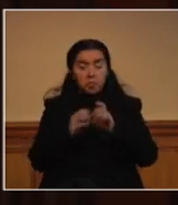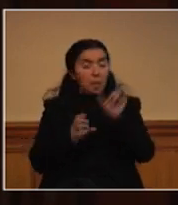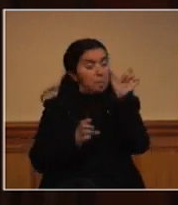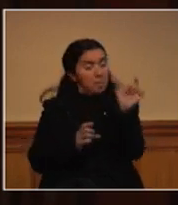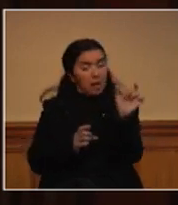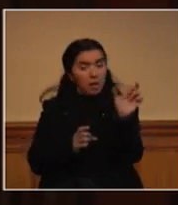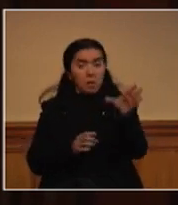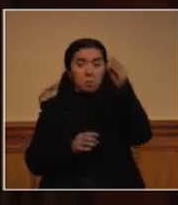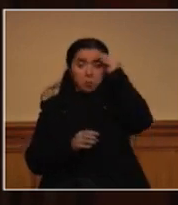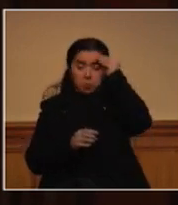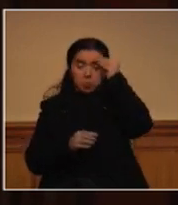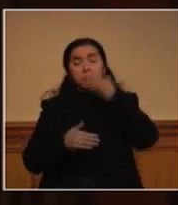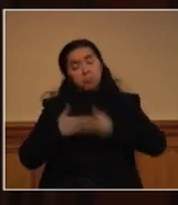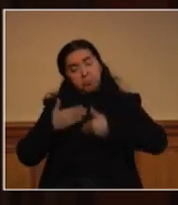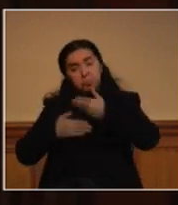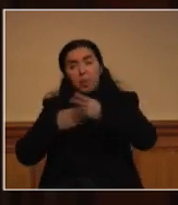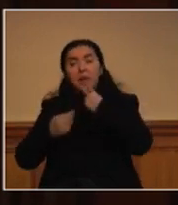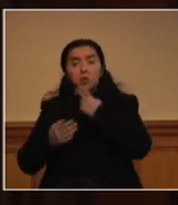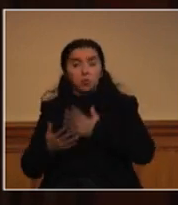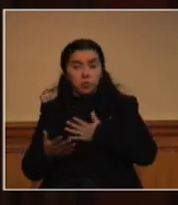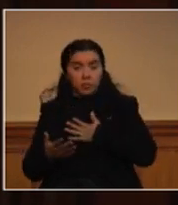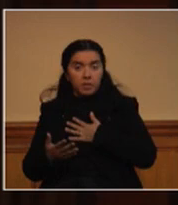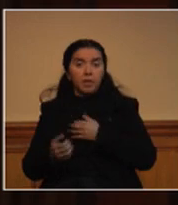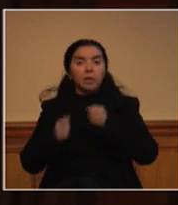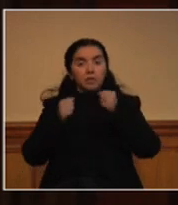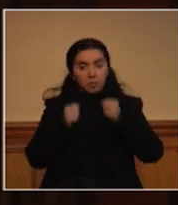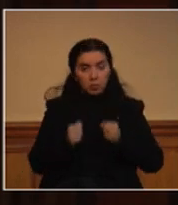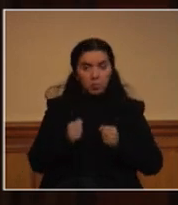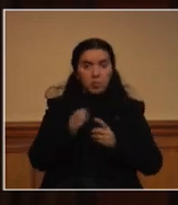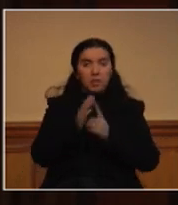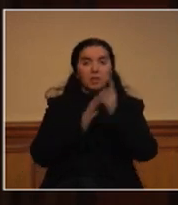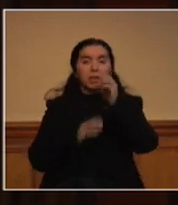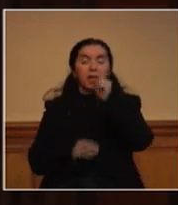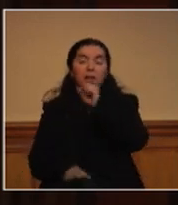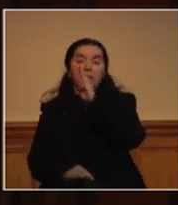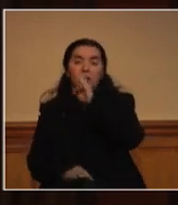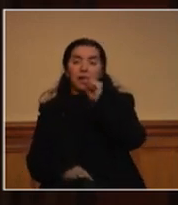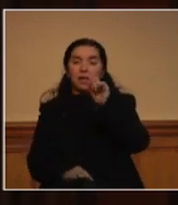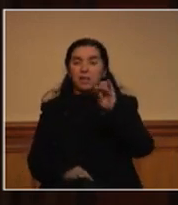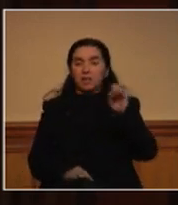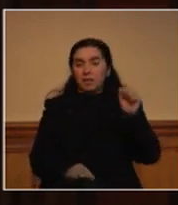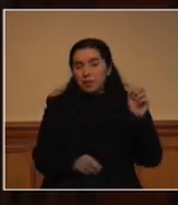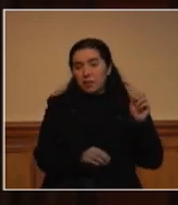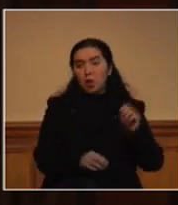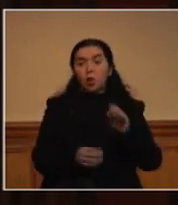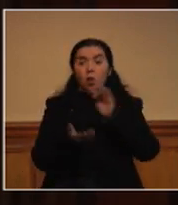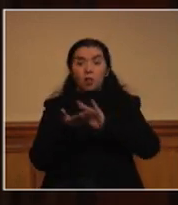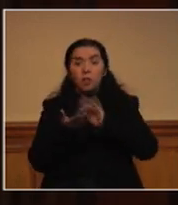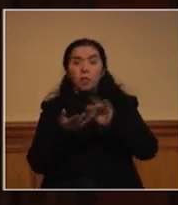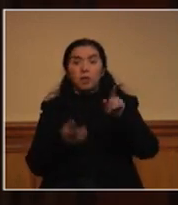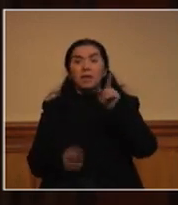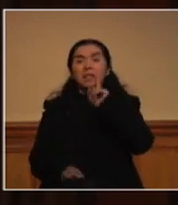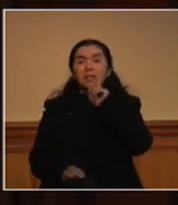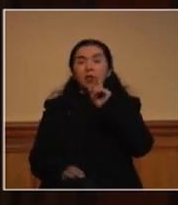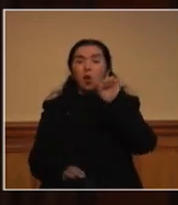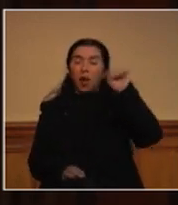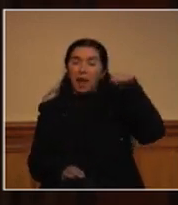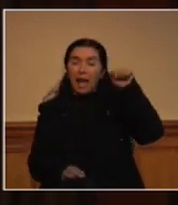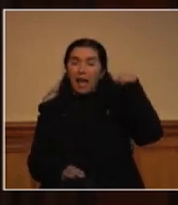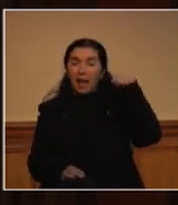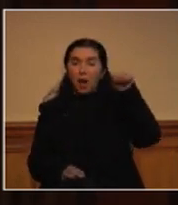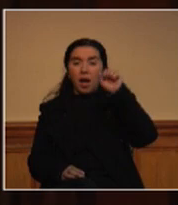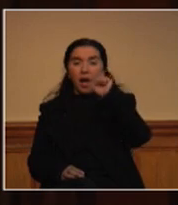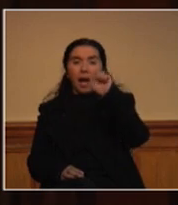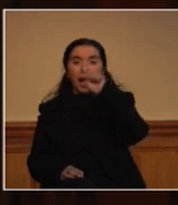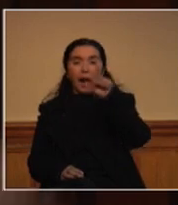global. Capacidad de desarrollar el deletreo a través de instrumentos como el iPad con niños con síndrome de Asperger, con